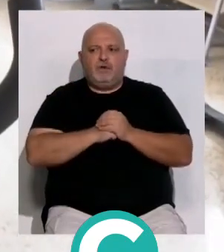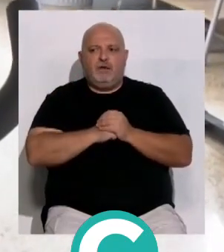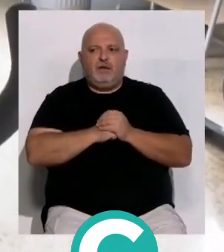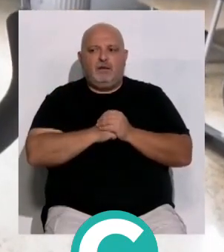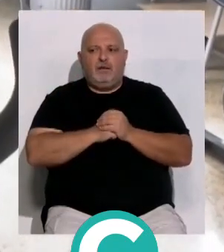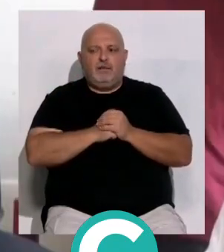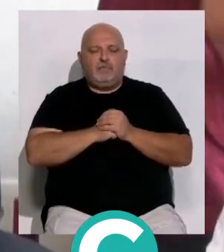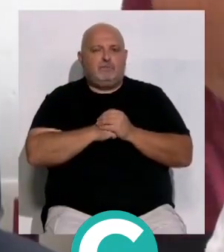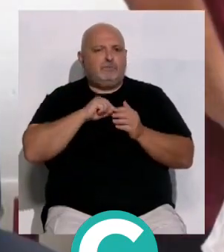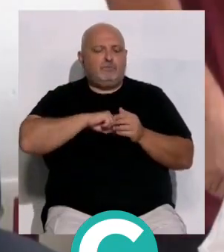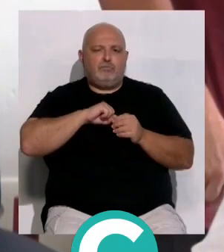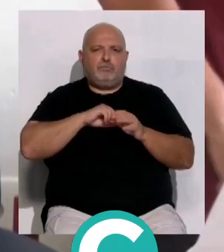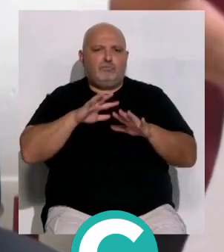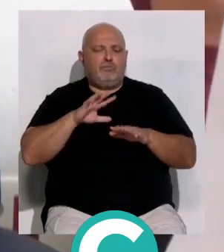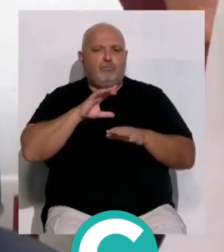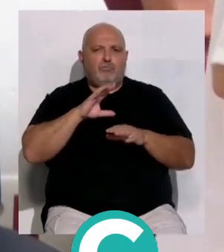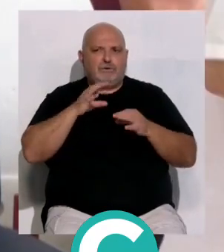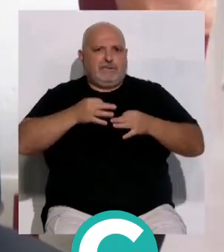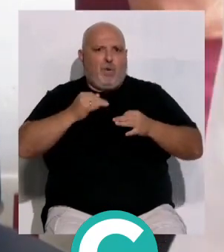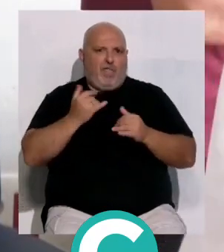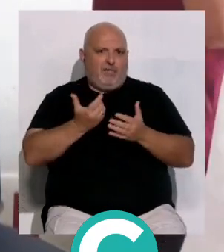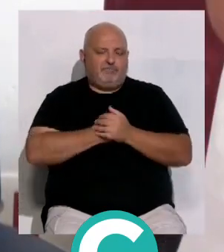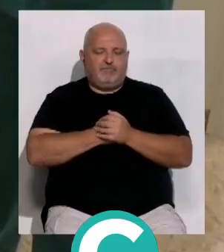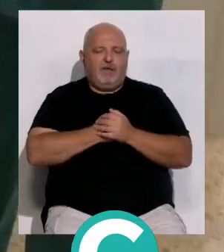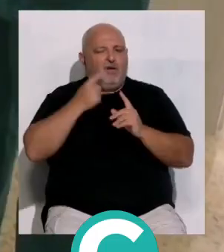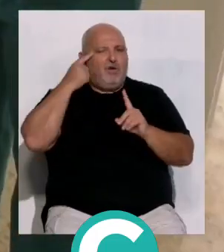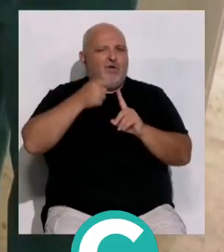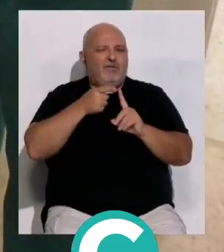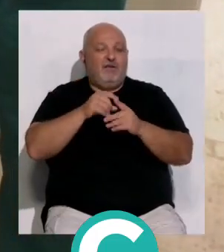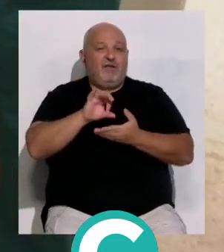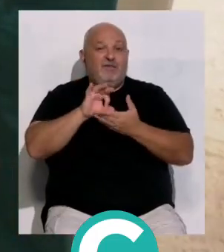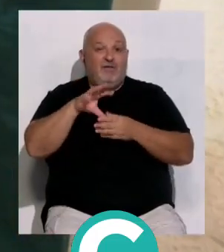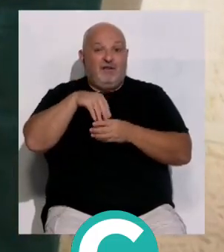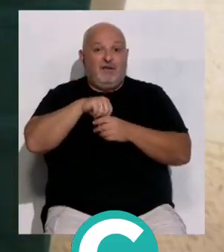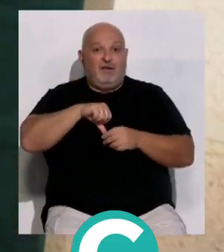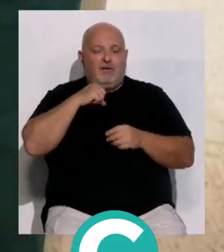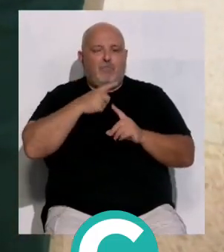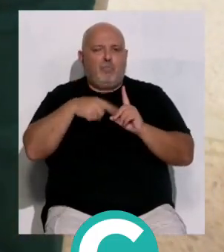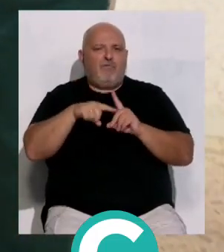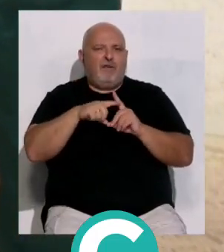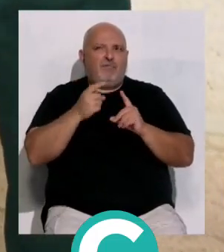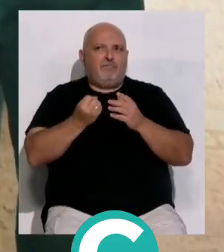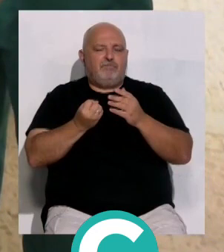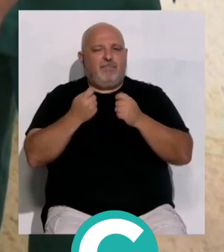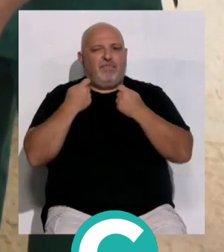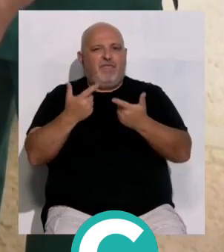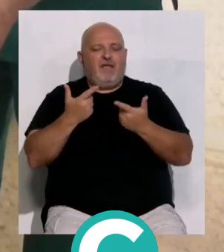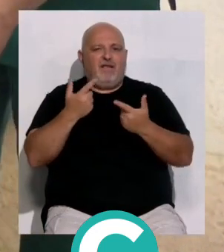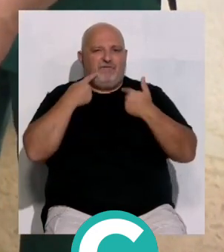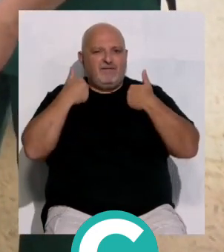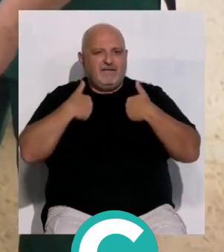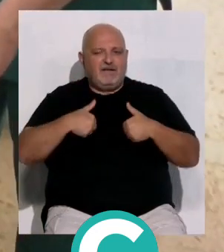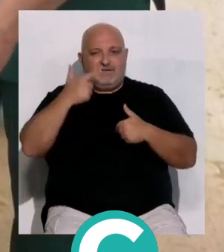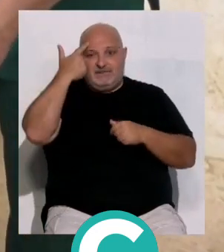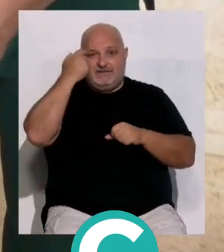y pues, aquí estamos muy seguros. El objetivo de este servicio hospitalario es volver a habilitar a los pacientes física